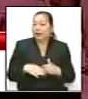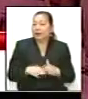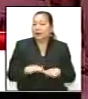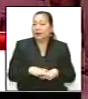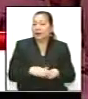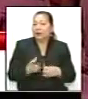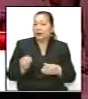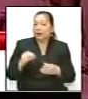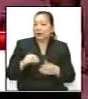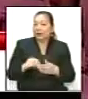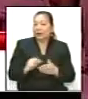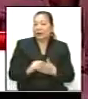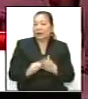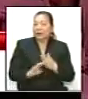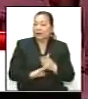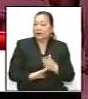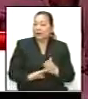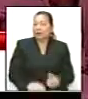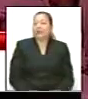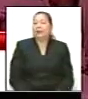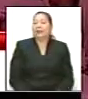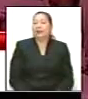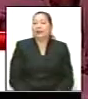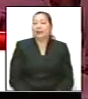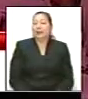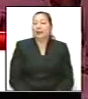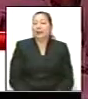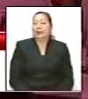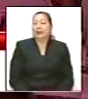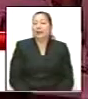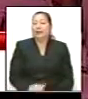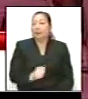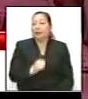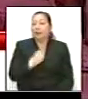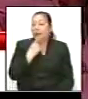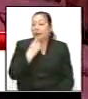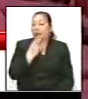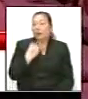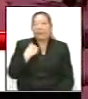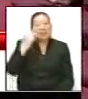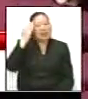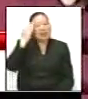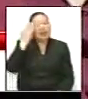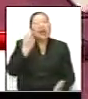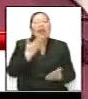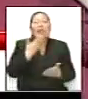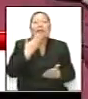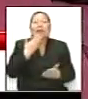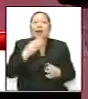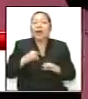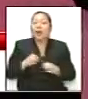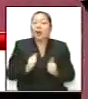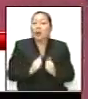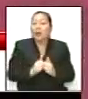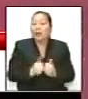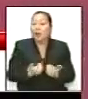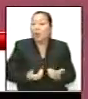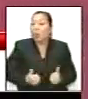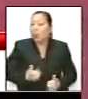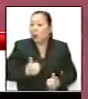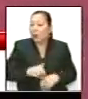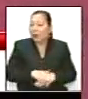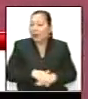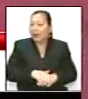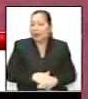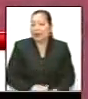plan integral consolidado, ¿no? Entonces yo quiero saber quién elaboró el plan,